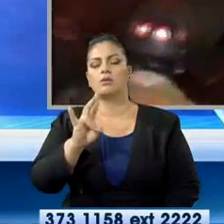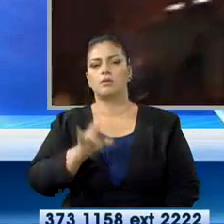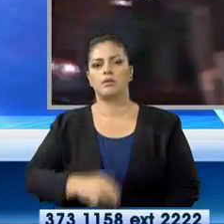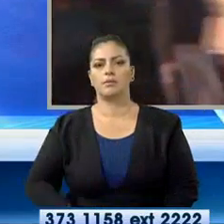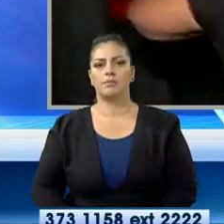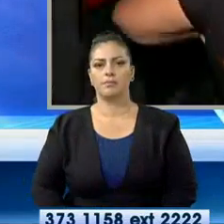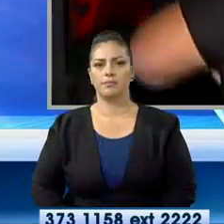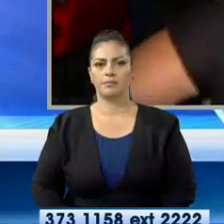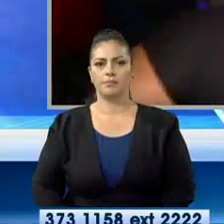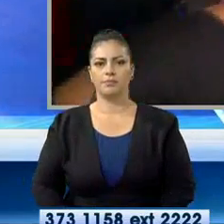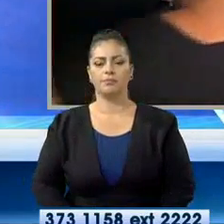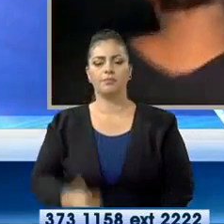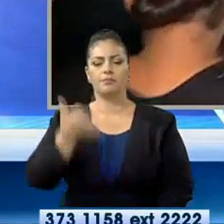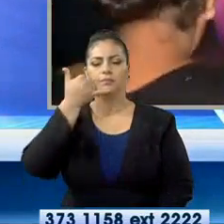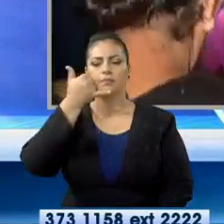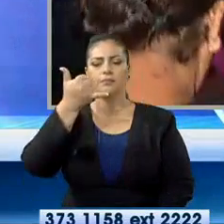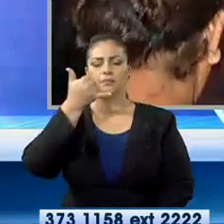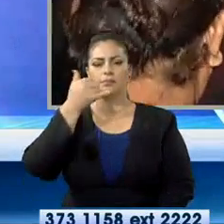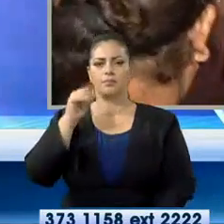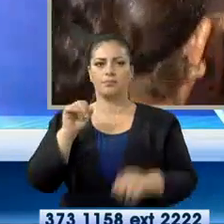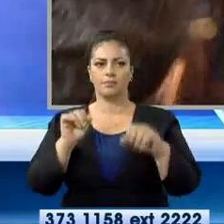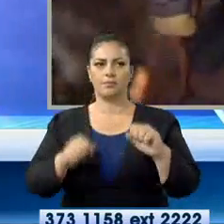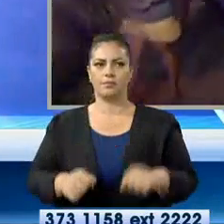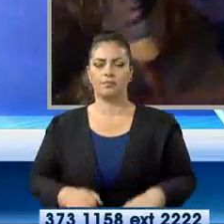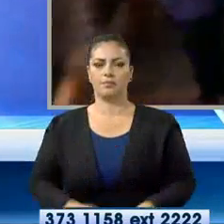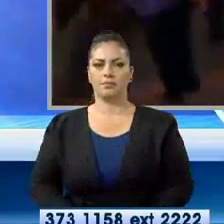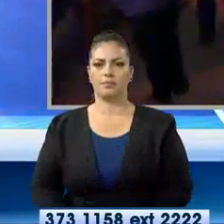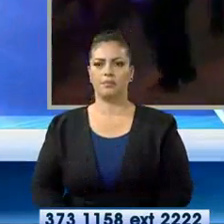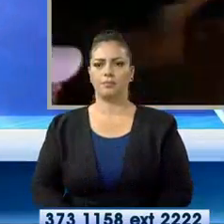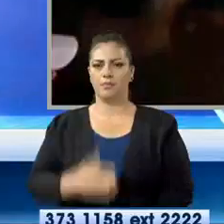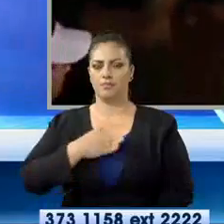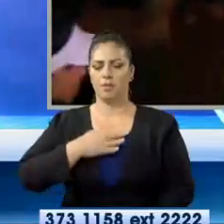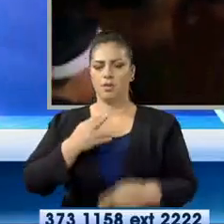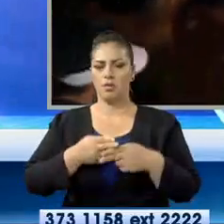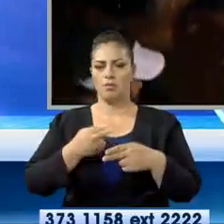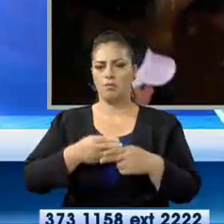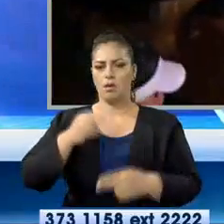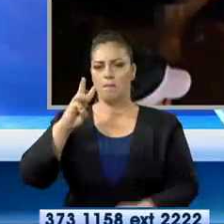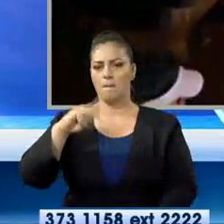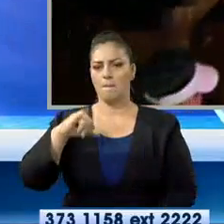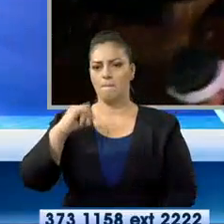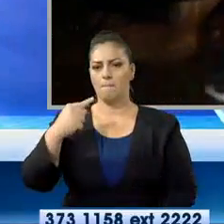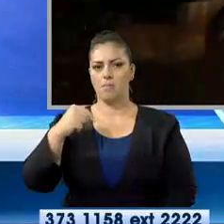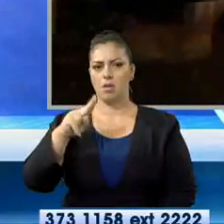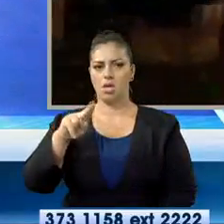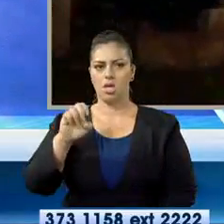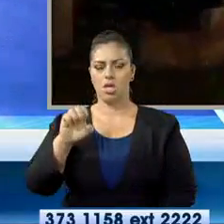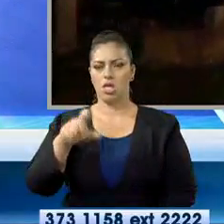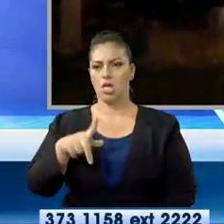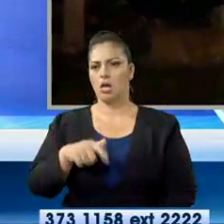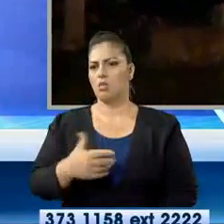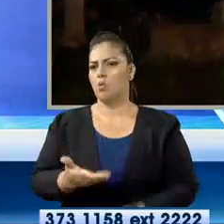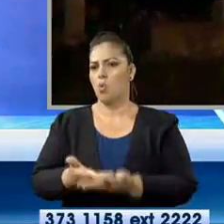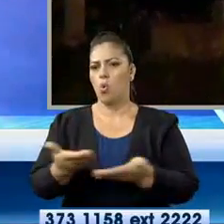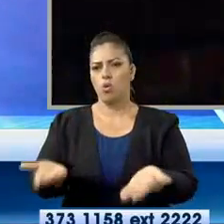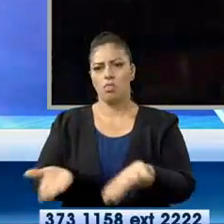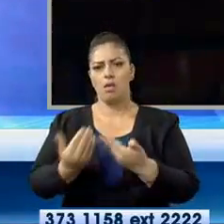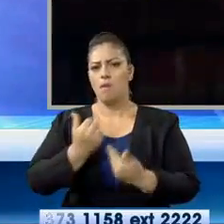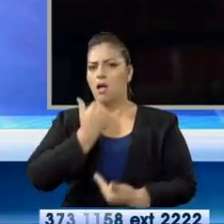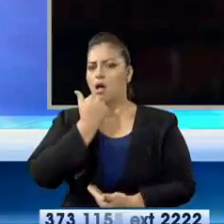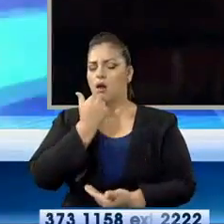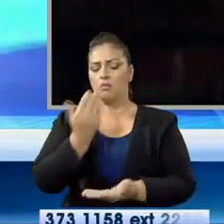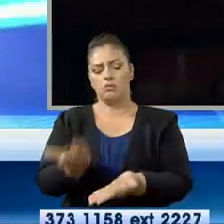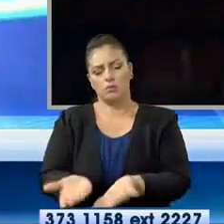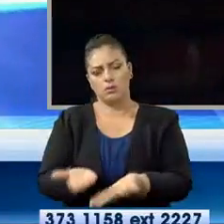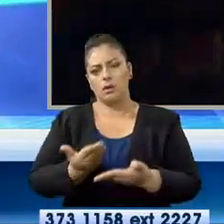0939-28-8000. Cualquier cosita, don Miguel Cabez. Cualquier cosita nomás que quieran regalar, nomás bienvenido sea. Como